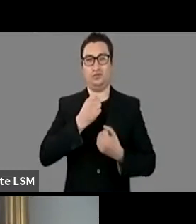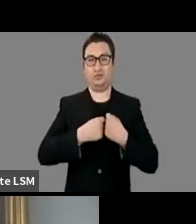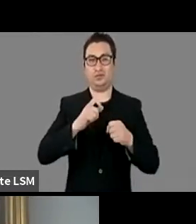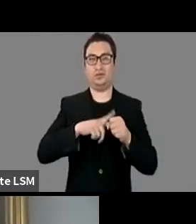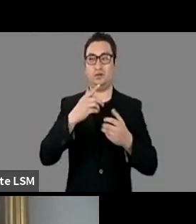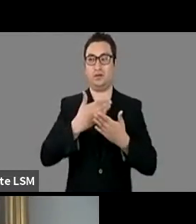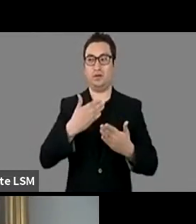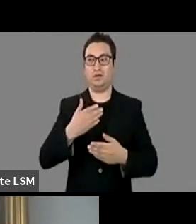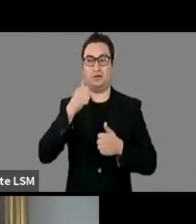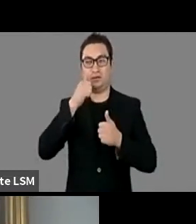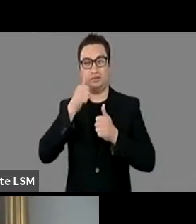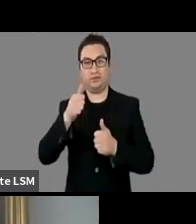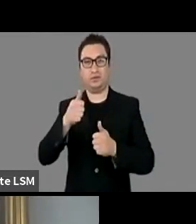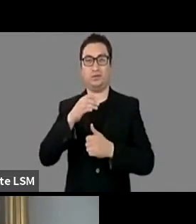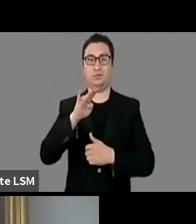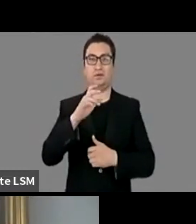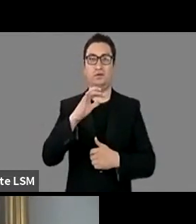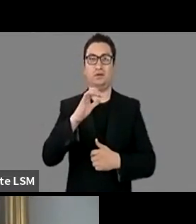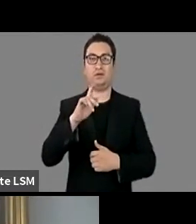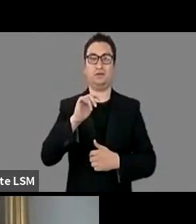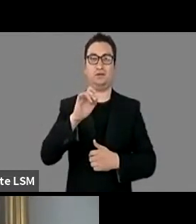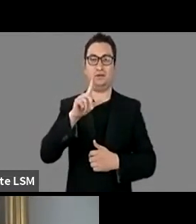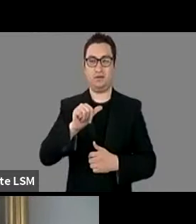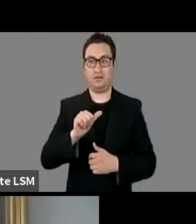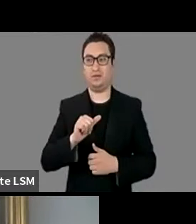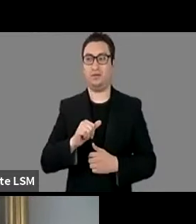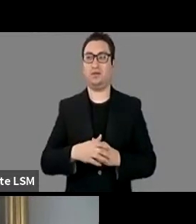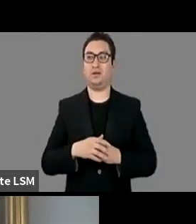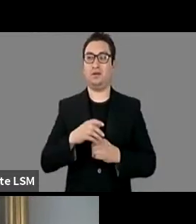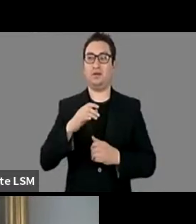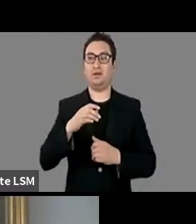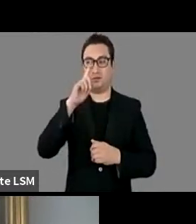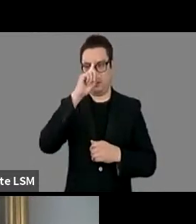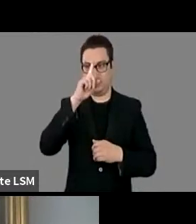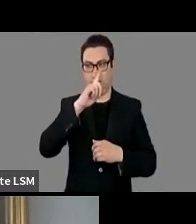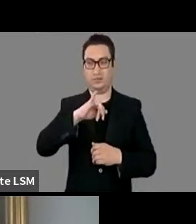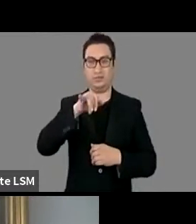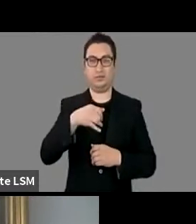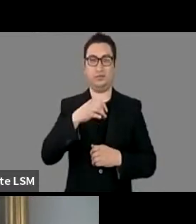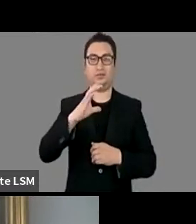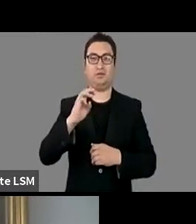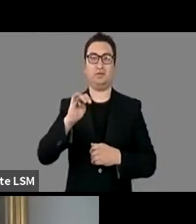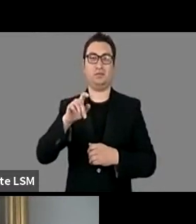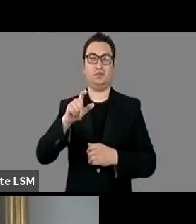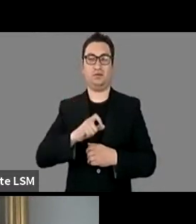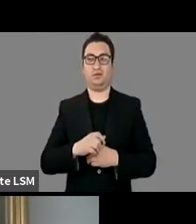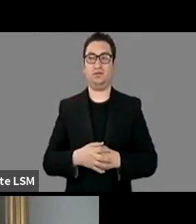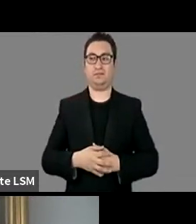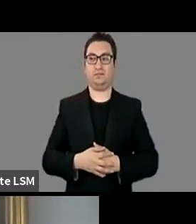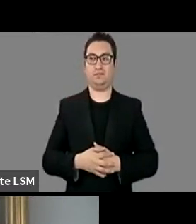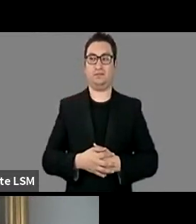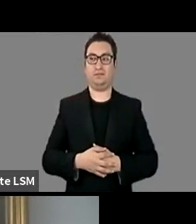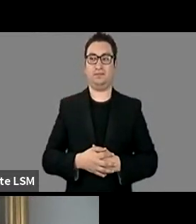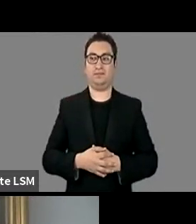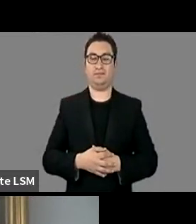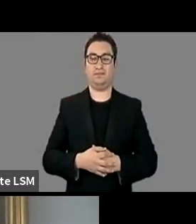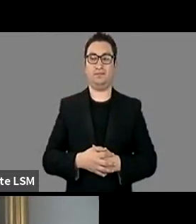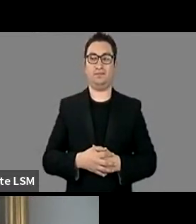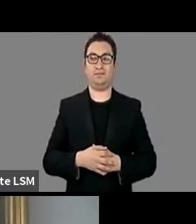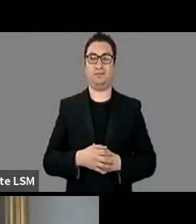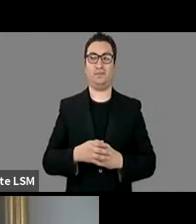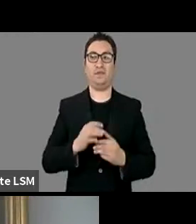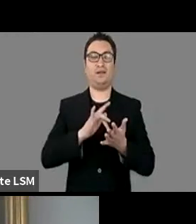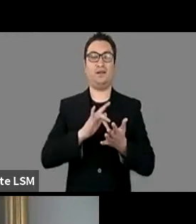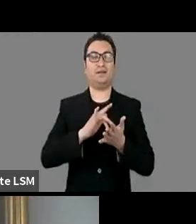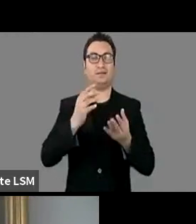la doctora Blanca Estela del Rosario Zamudio Valdés, consejera de la Judicatura de la Ciudad de México. Muchas gracias. Muy buenas